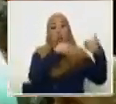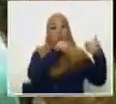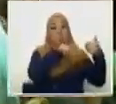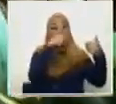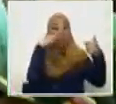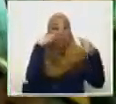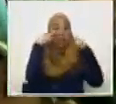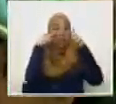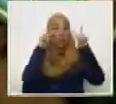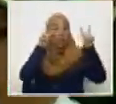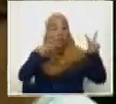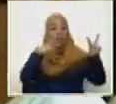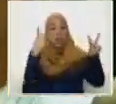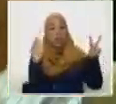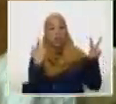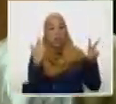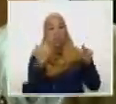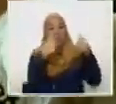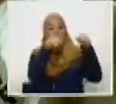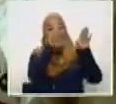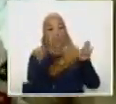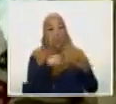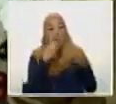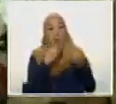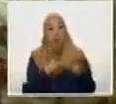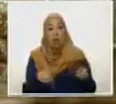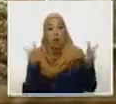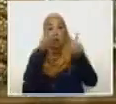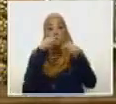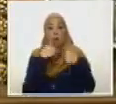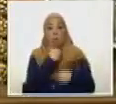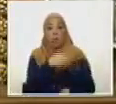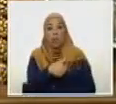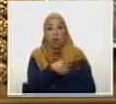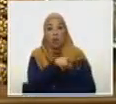que a escasos días tuvo una derrota en las Naciones Unidas,